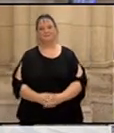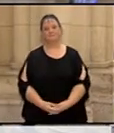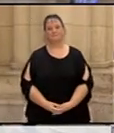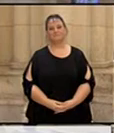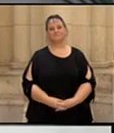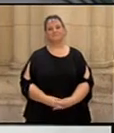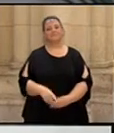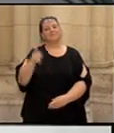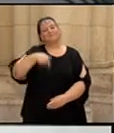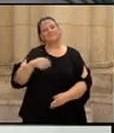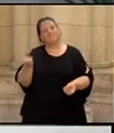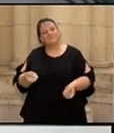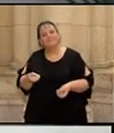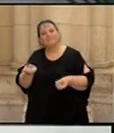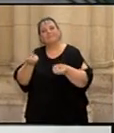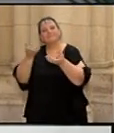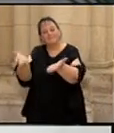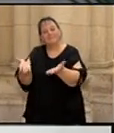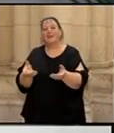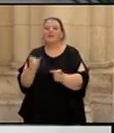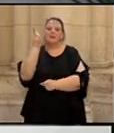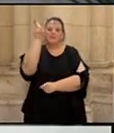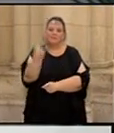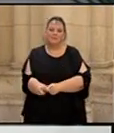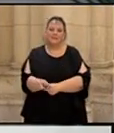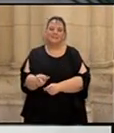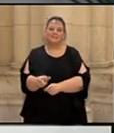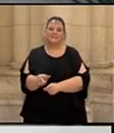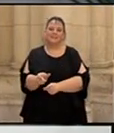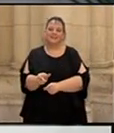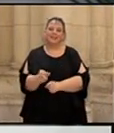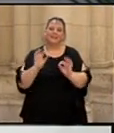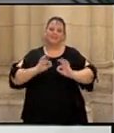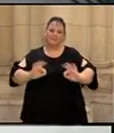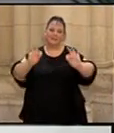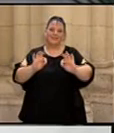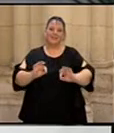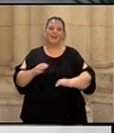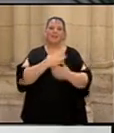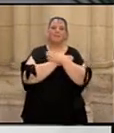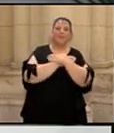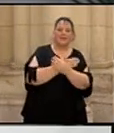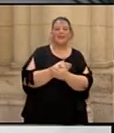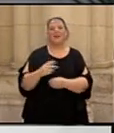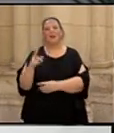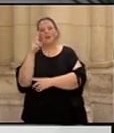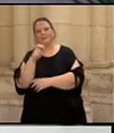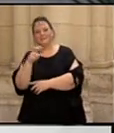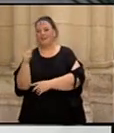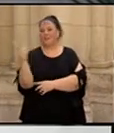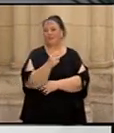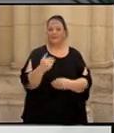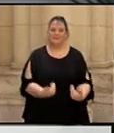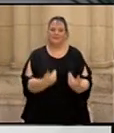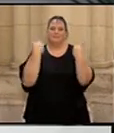Me dirijo de una forma especial a nuestros delegados, María y José, que han preparado esta celebración.